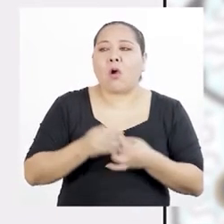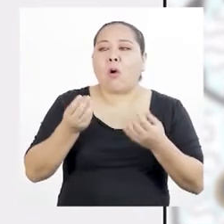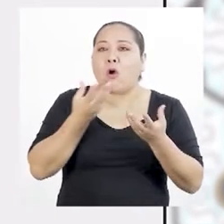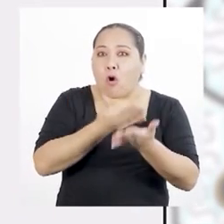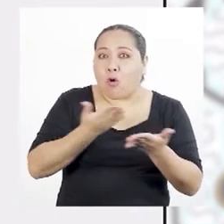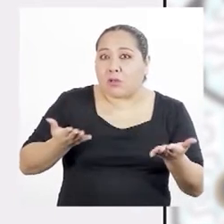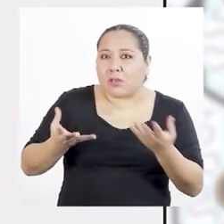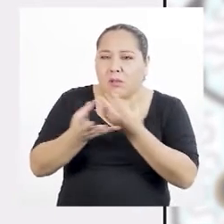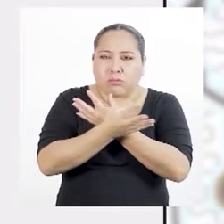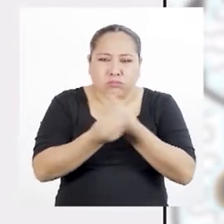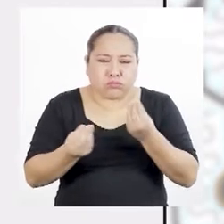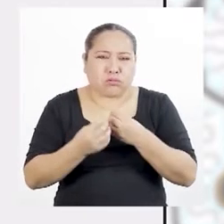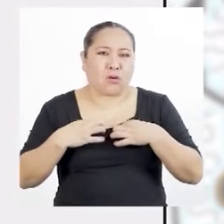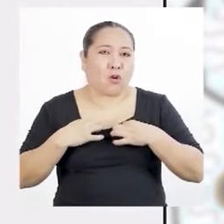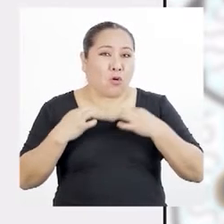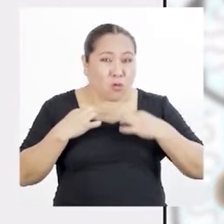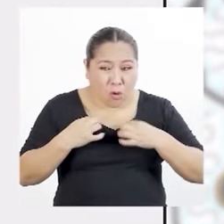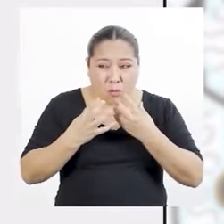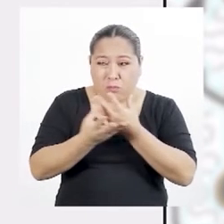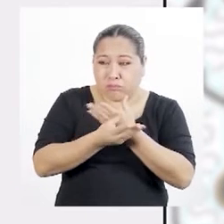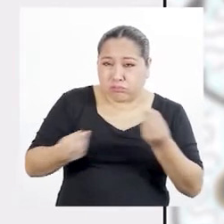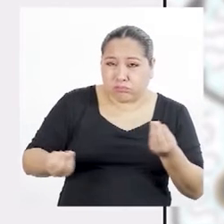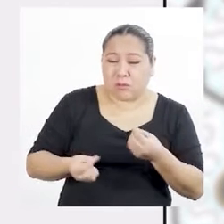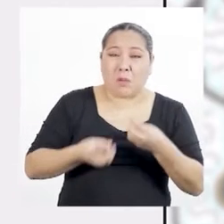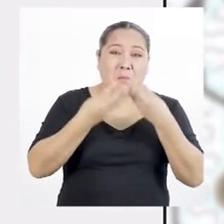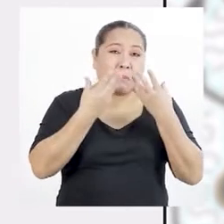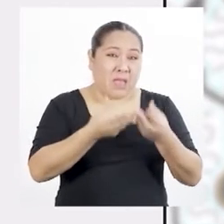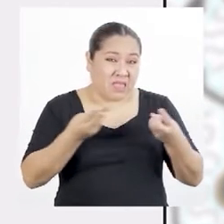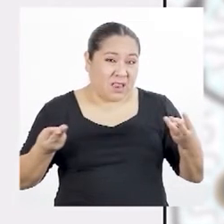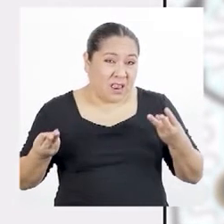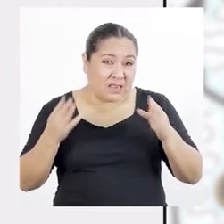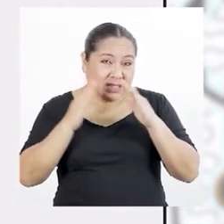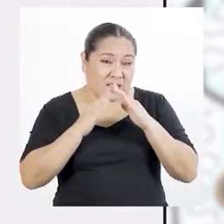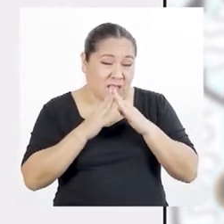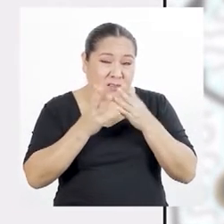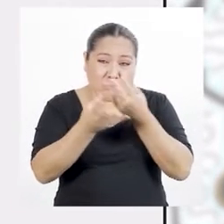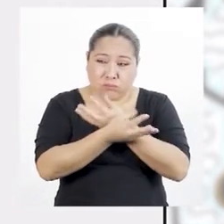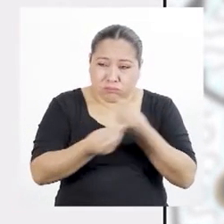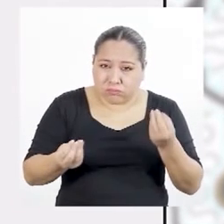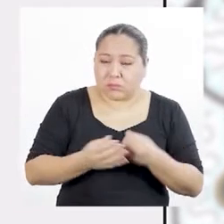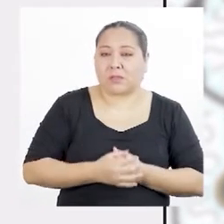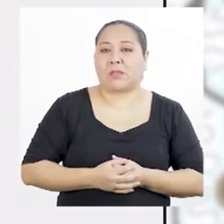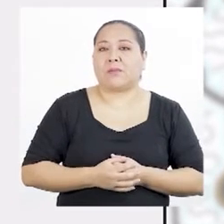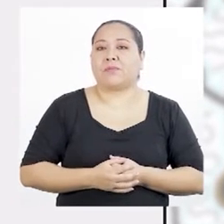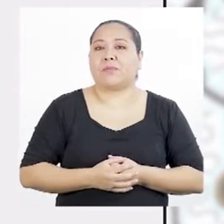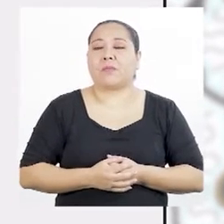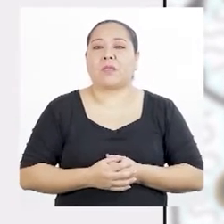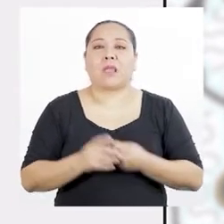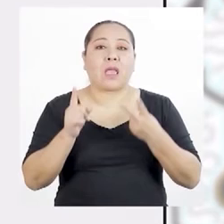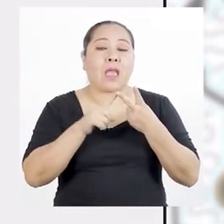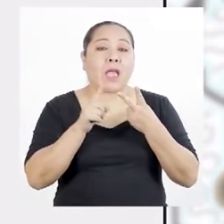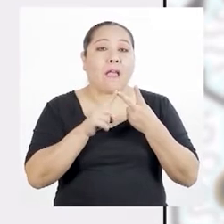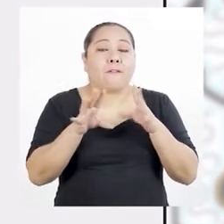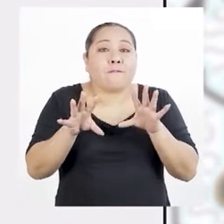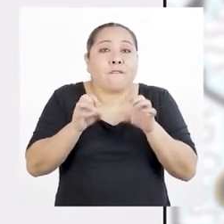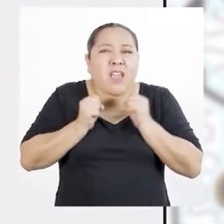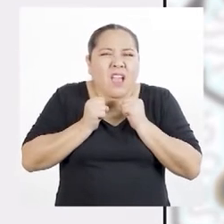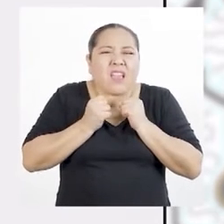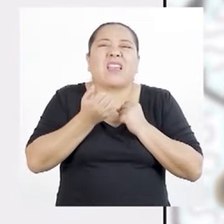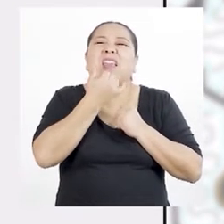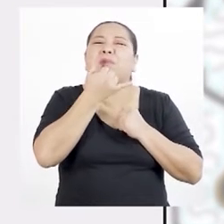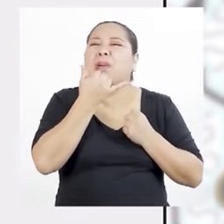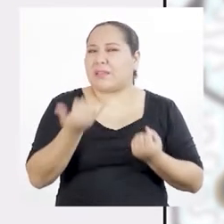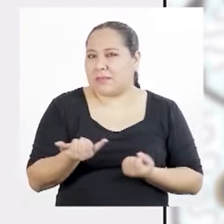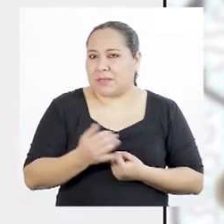materiales como muebles, ropa, artefactos eléctricos, etc. Las consecuencias del friaje en las